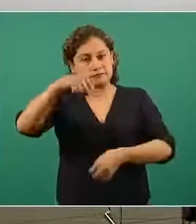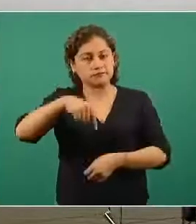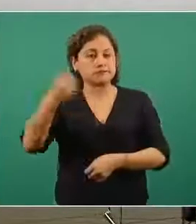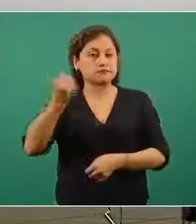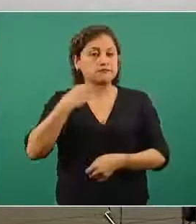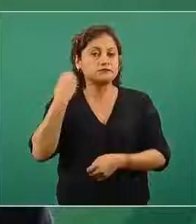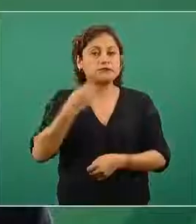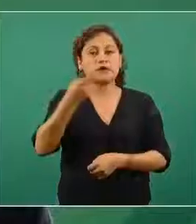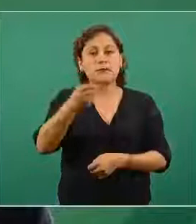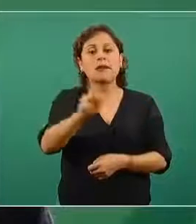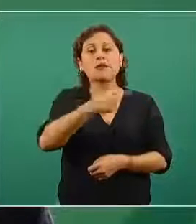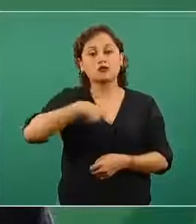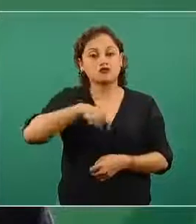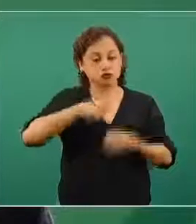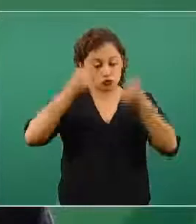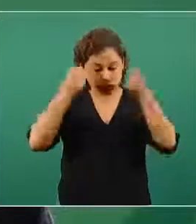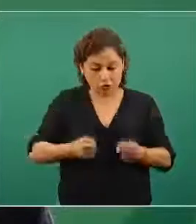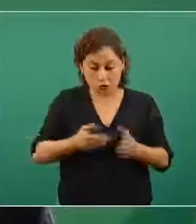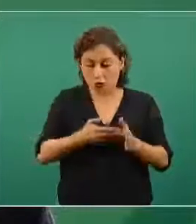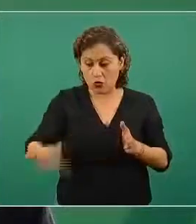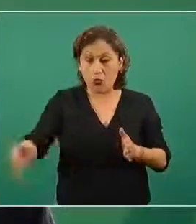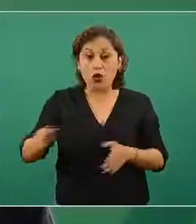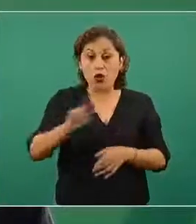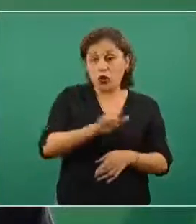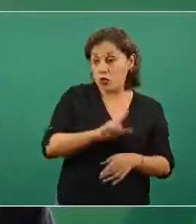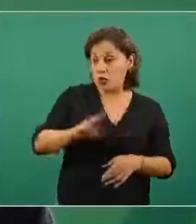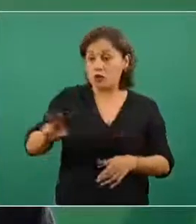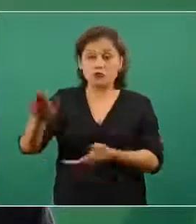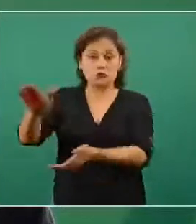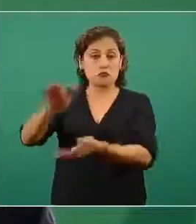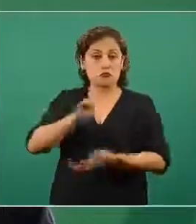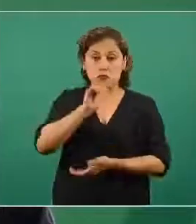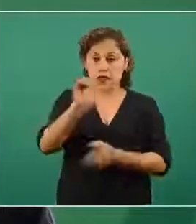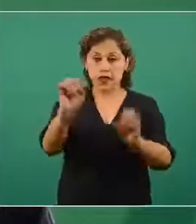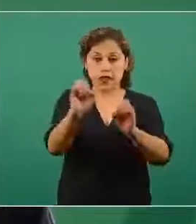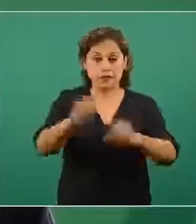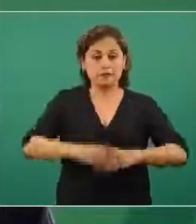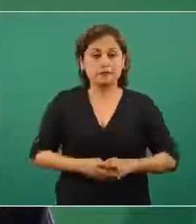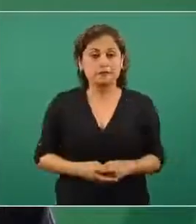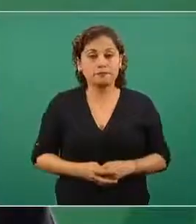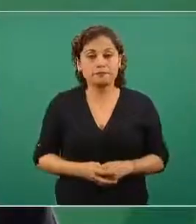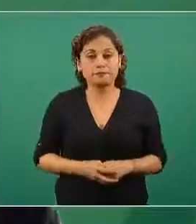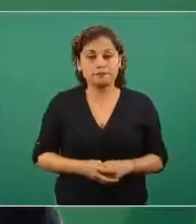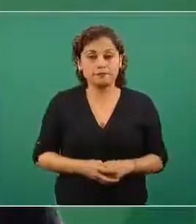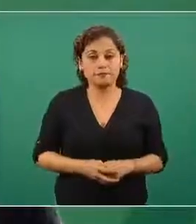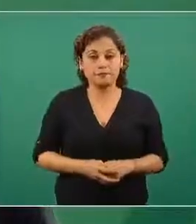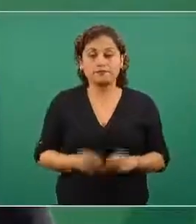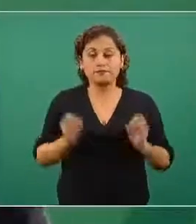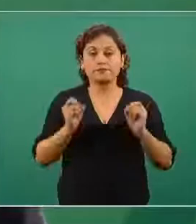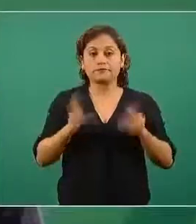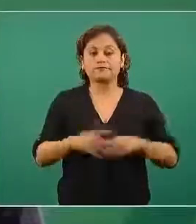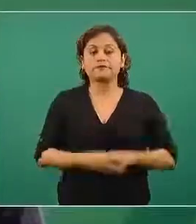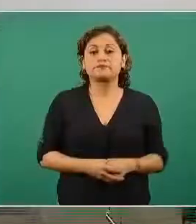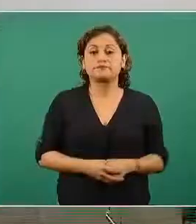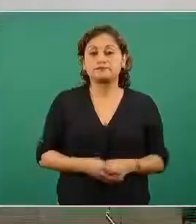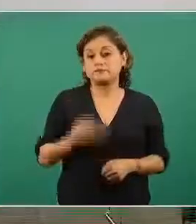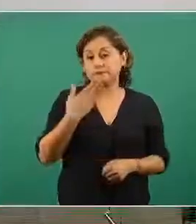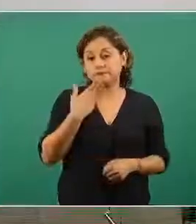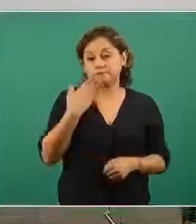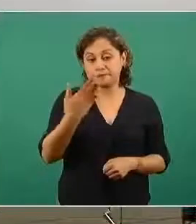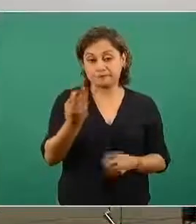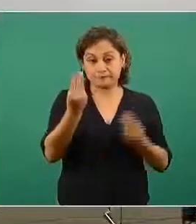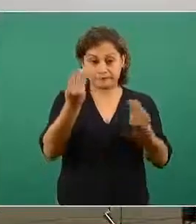es que durante esta semana no hay envío ni recepción de vacuna Pfizer. ¿Sí? Muy bien. Pues muchas